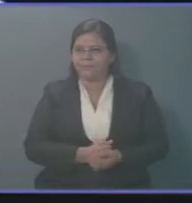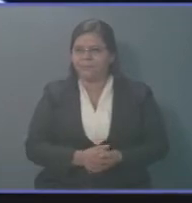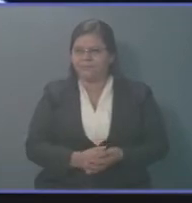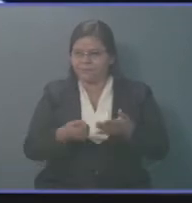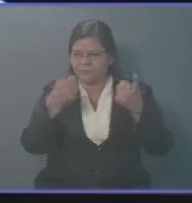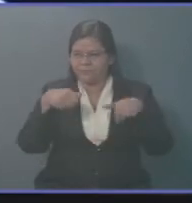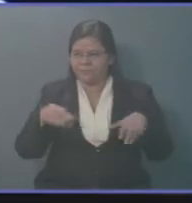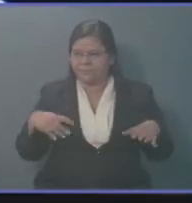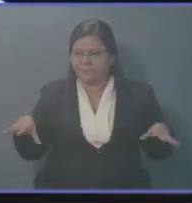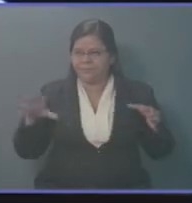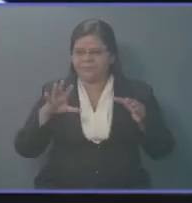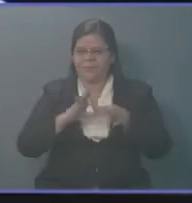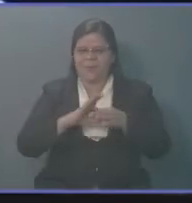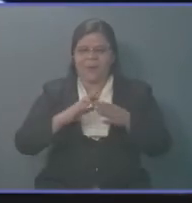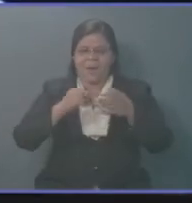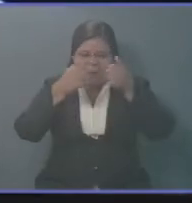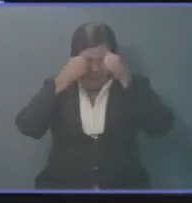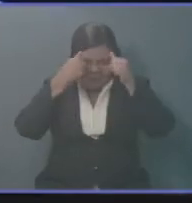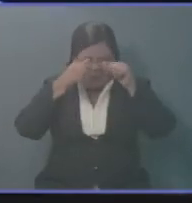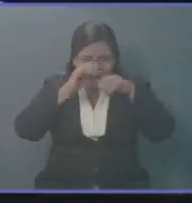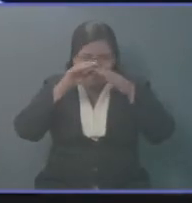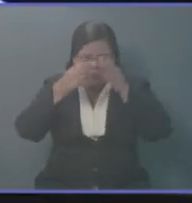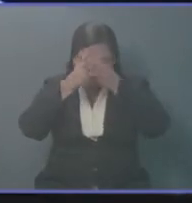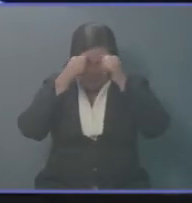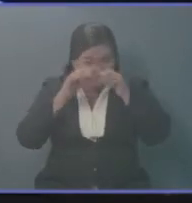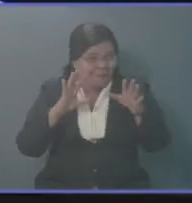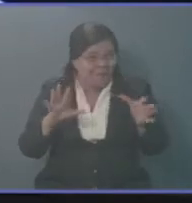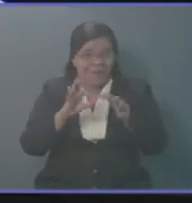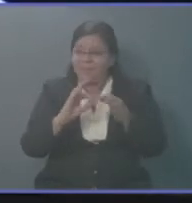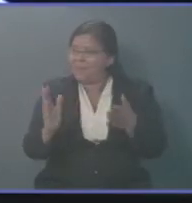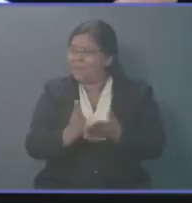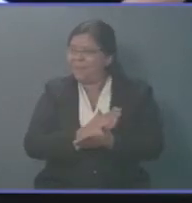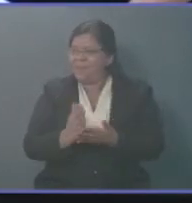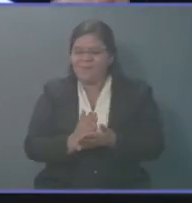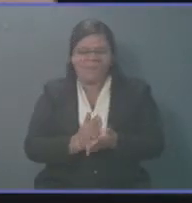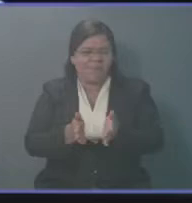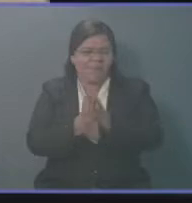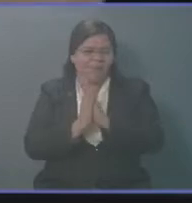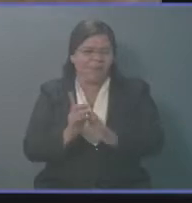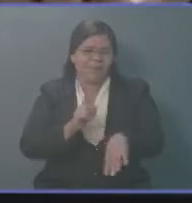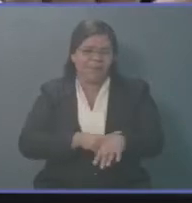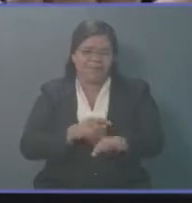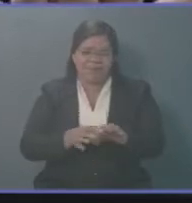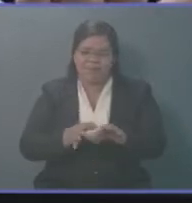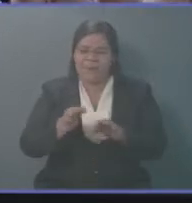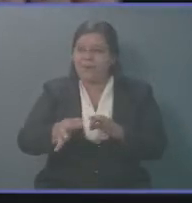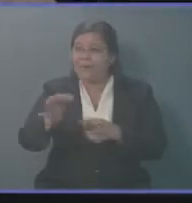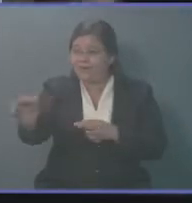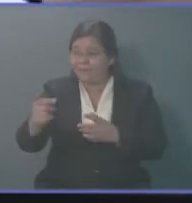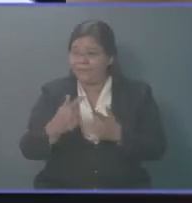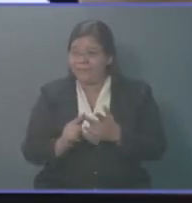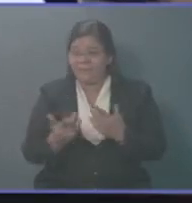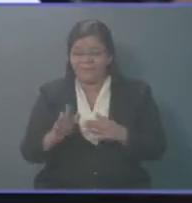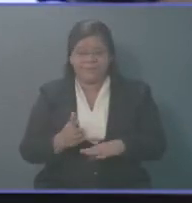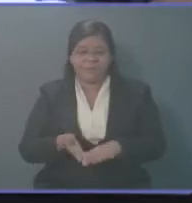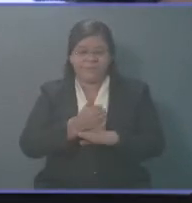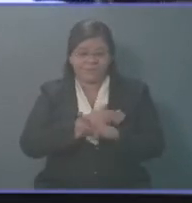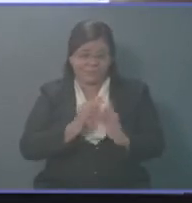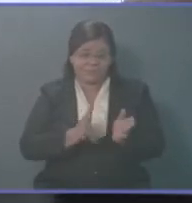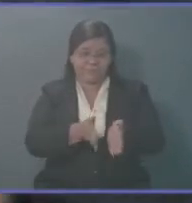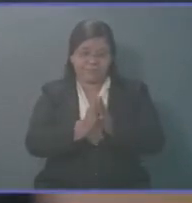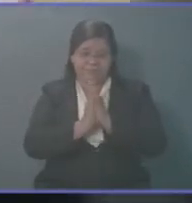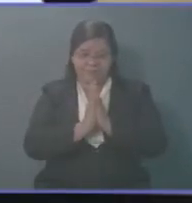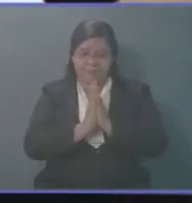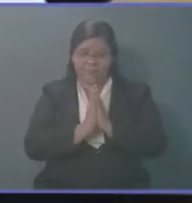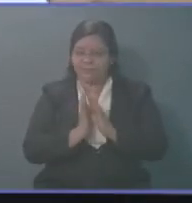hay, definitivamente, no hay ninguna pieza de prórroga. Si hubiera una pieza de prórroga que ya está